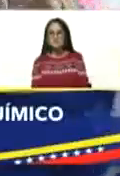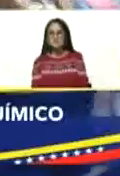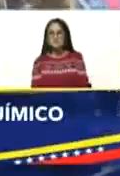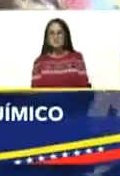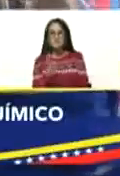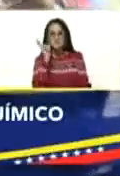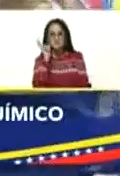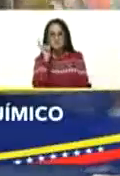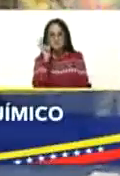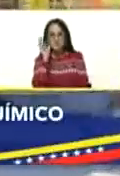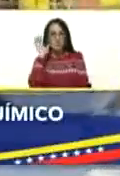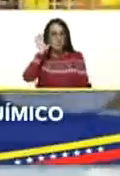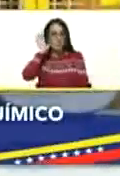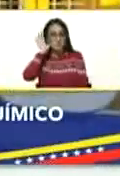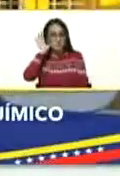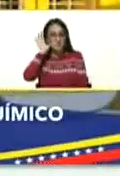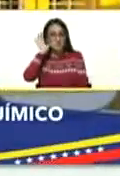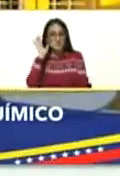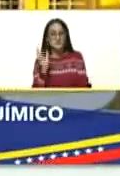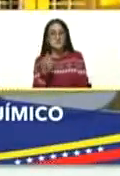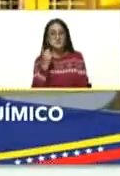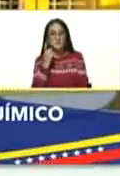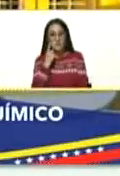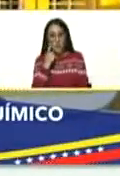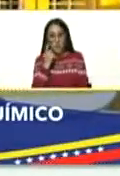Oído, pues. Bosca.